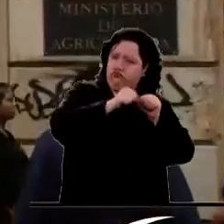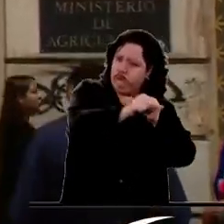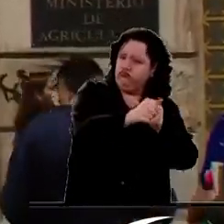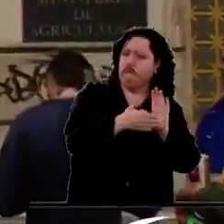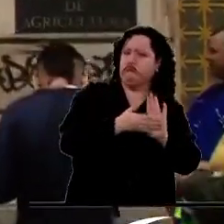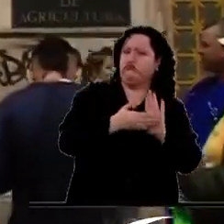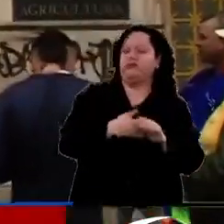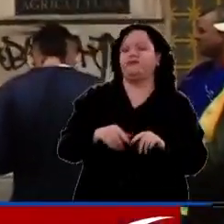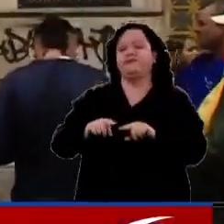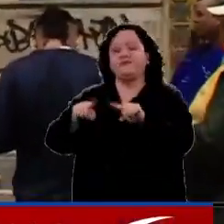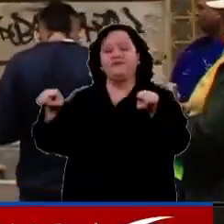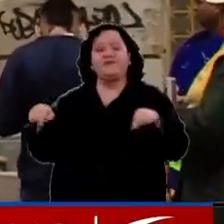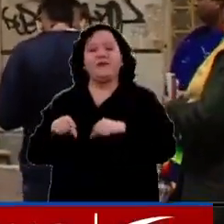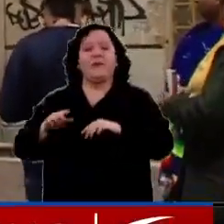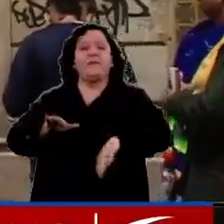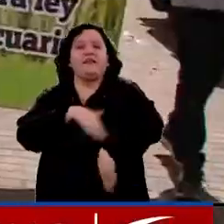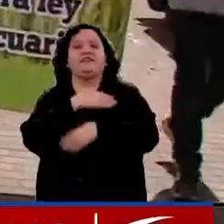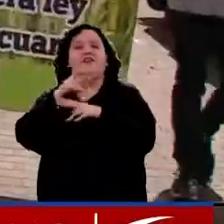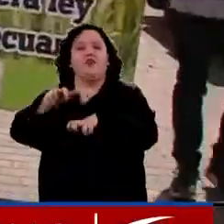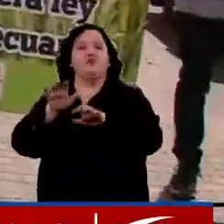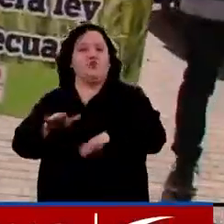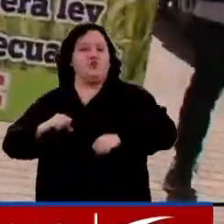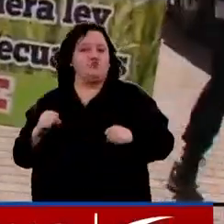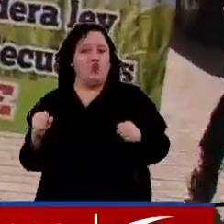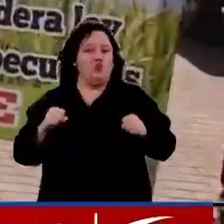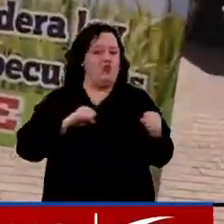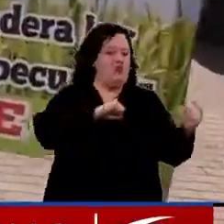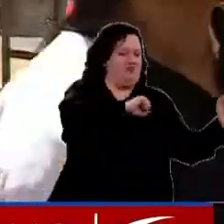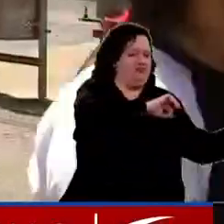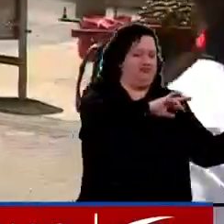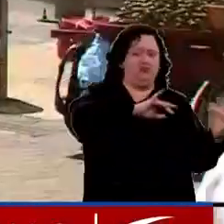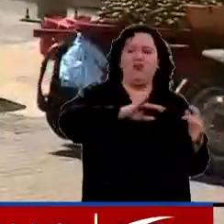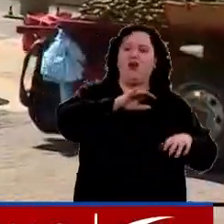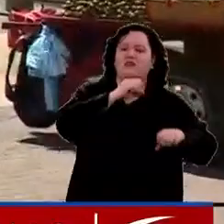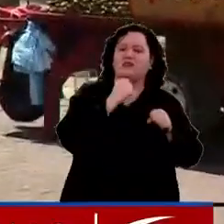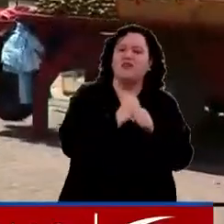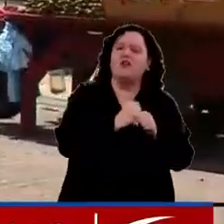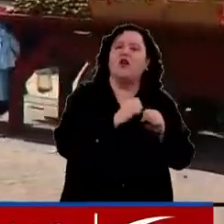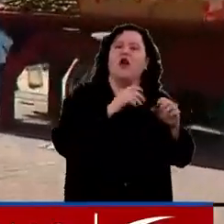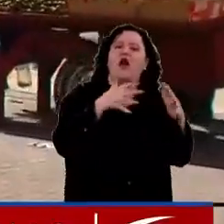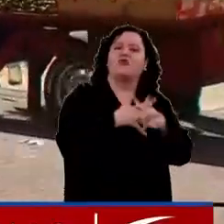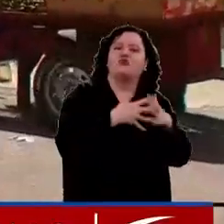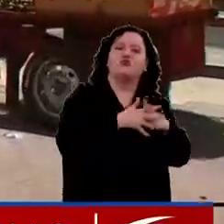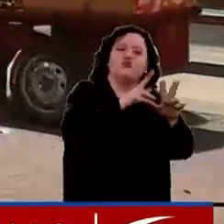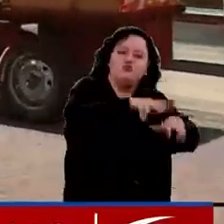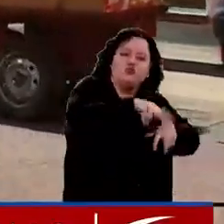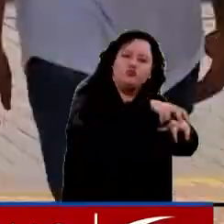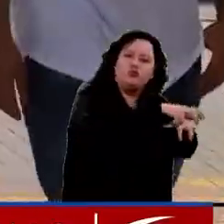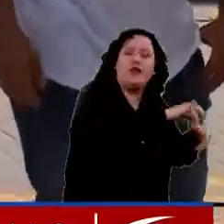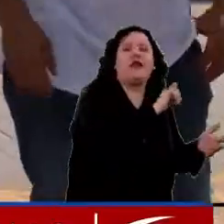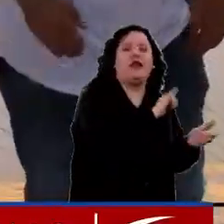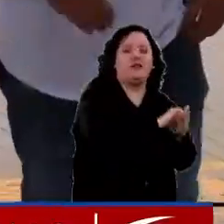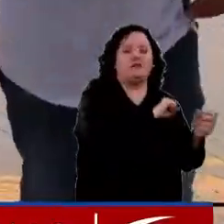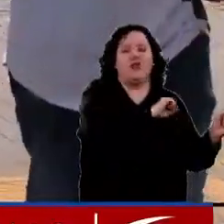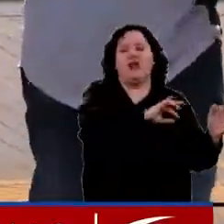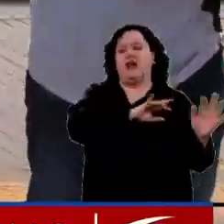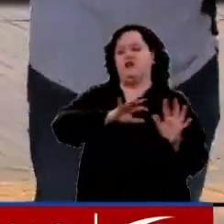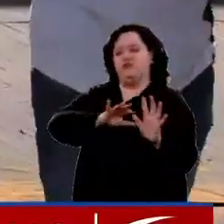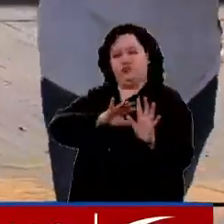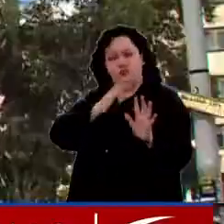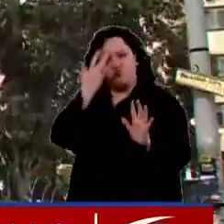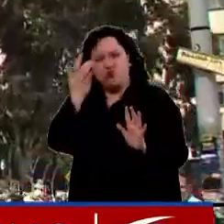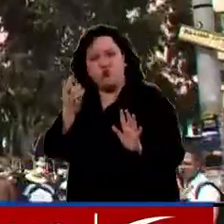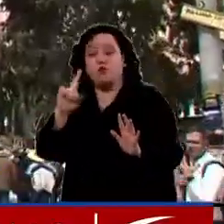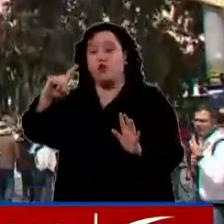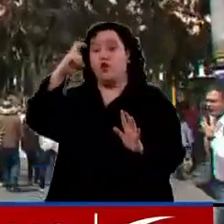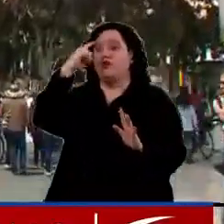Hasta la sede del Ministerio de Agricultura en Bogotá llegaron centenares de productores de arroz de todo el país. La razón, pedirle al